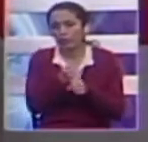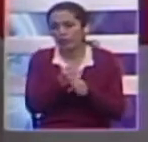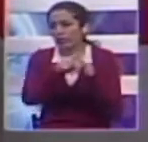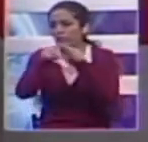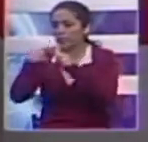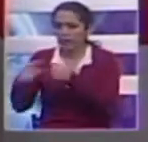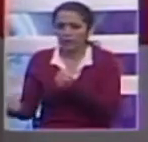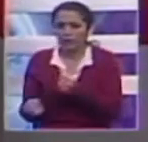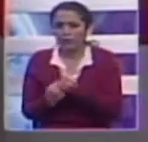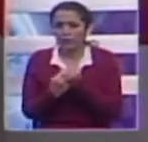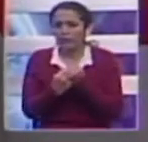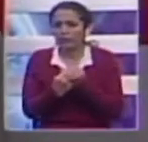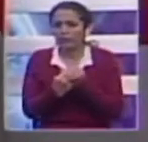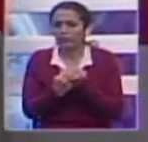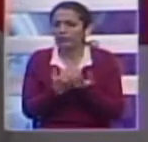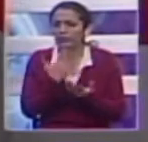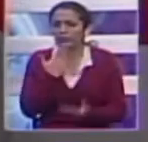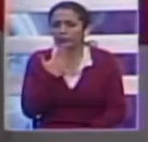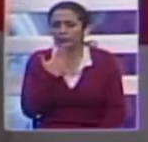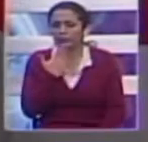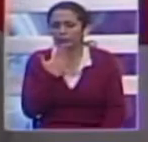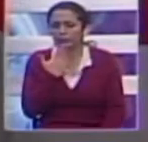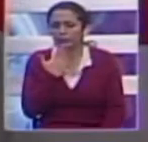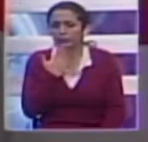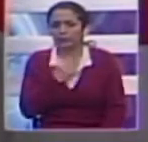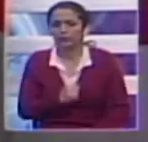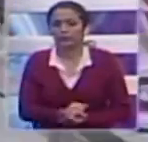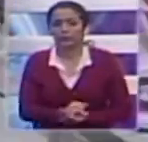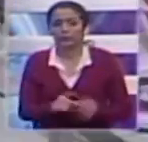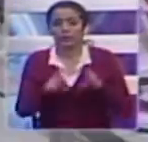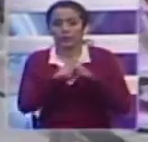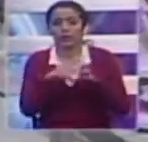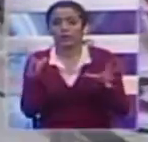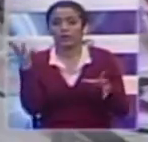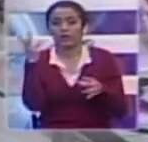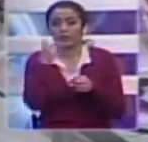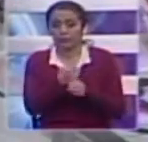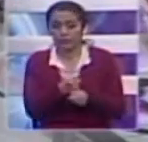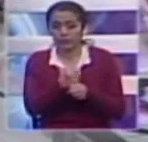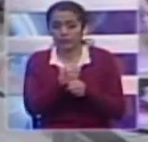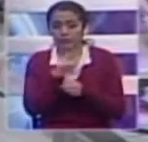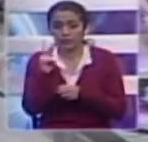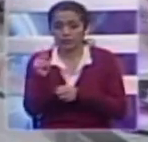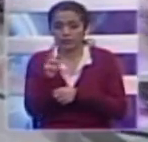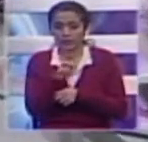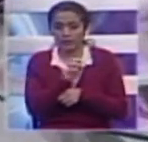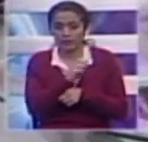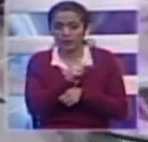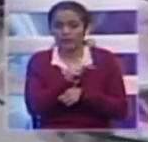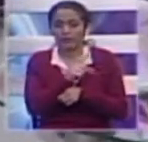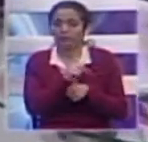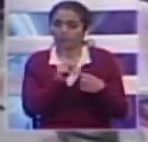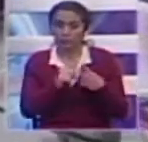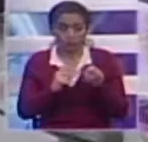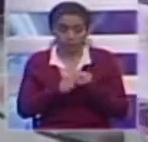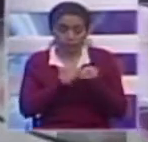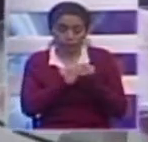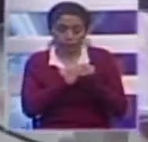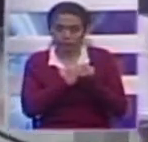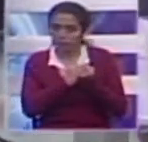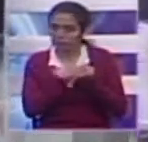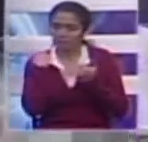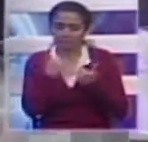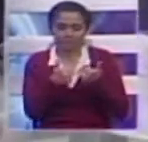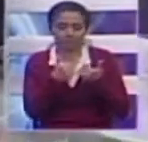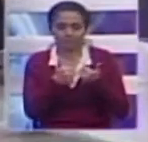sectores. Claro, está canalizada la ayuda a la Fundación CARE, que es, a la que estamos también apoyando bastante en este proyecto,